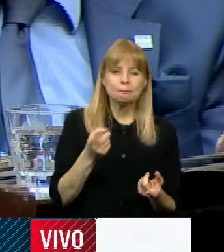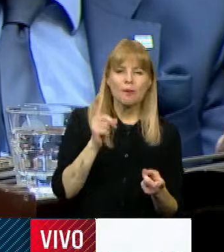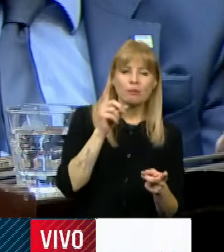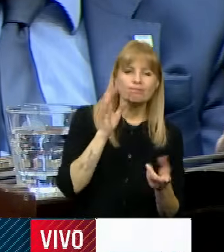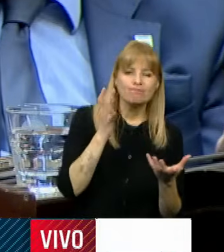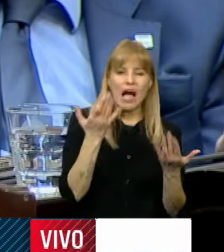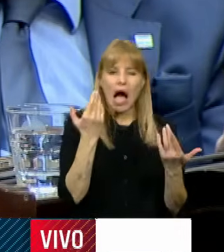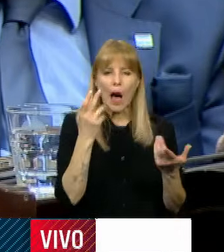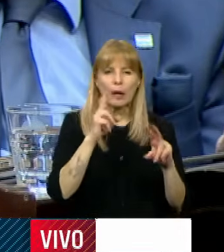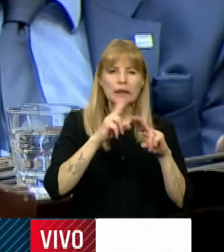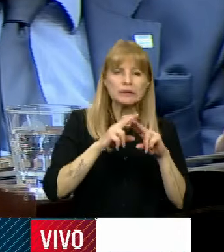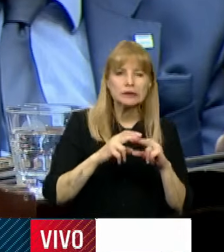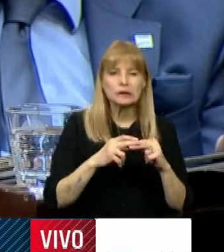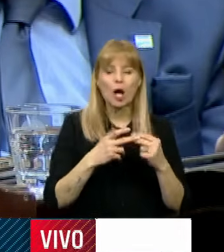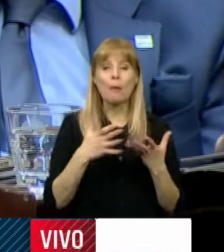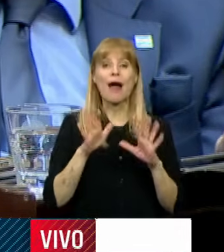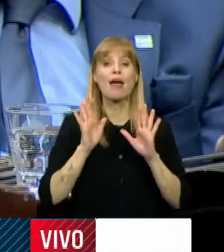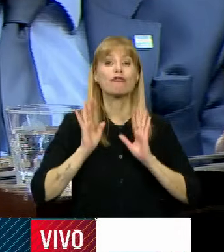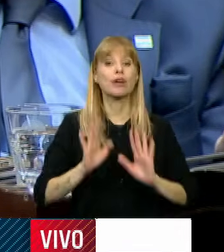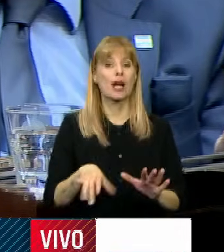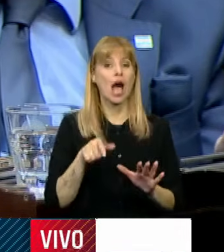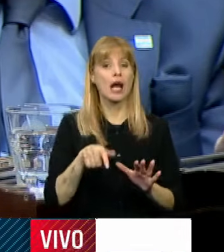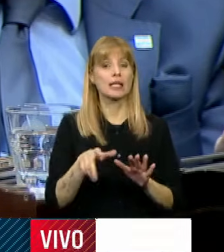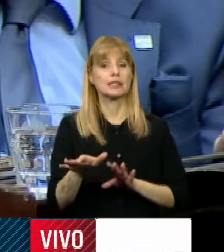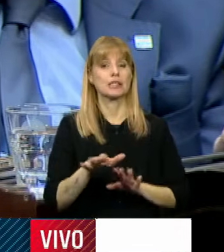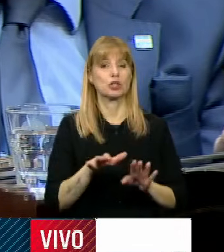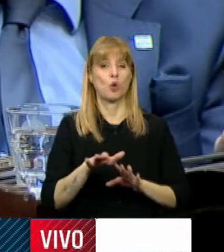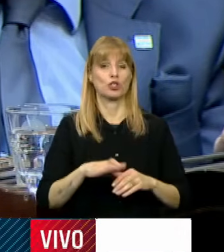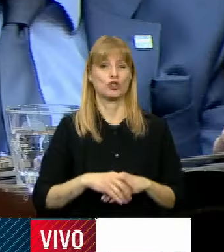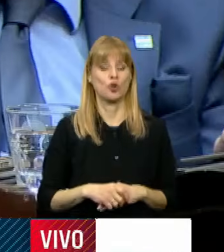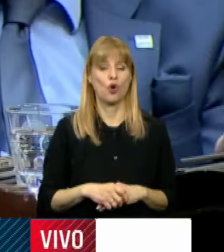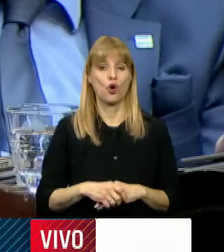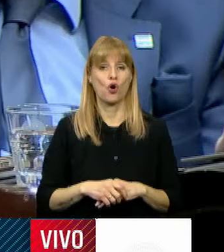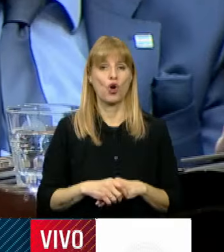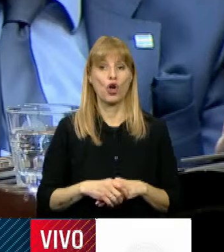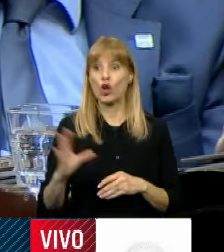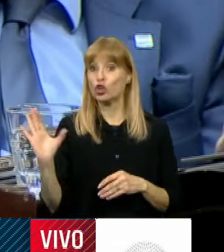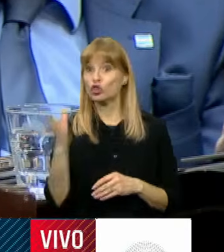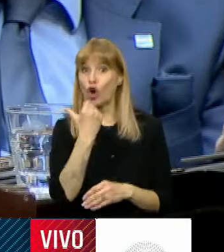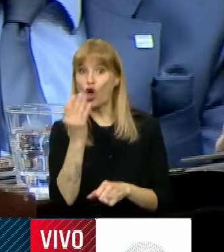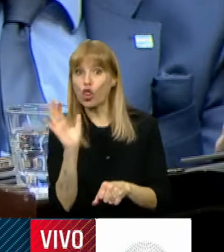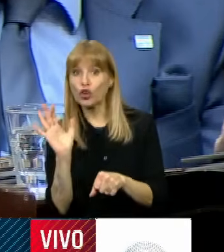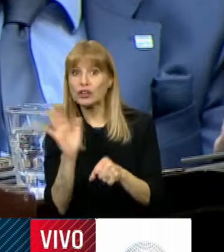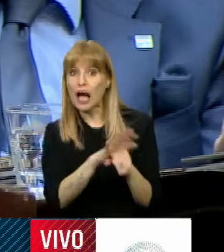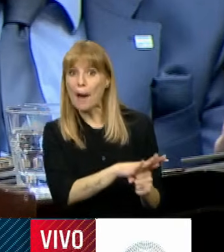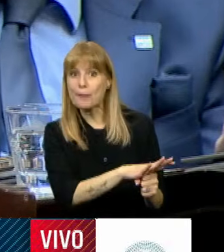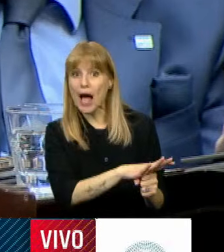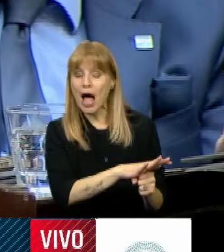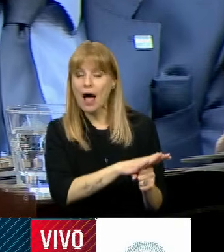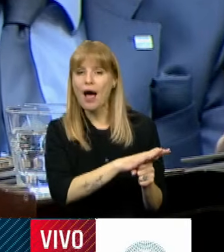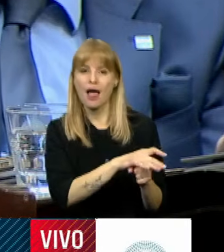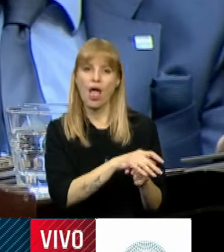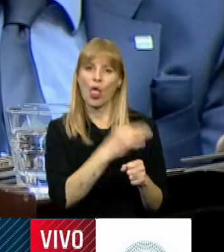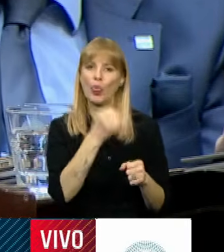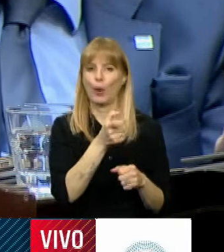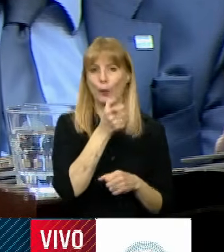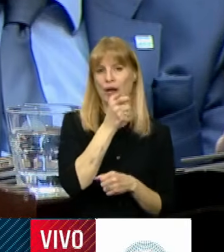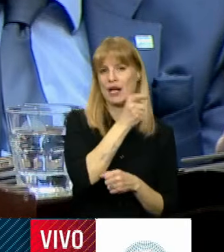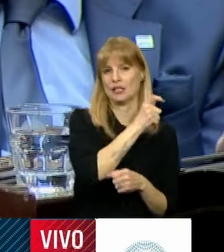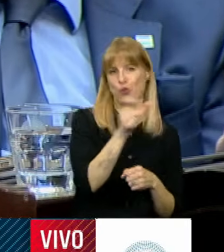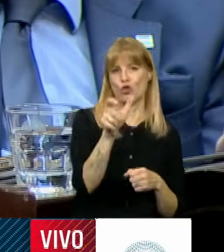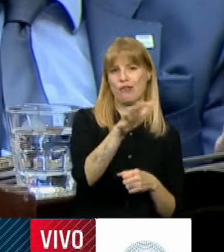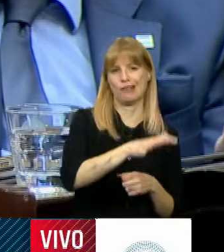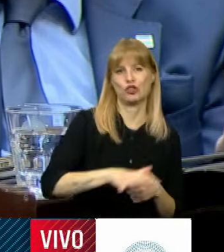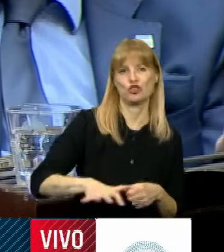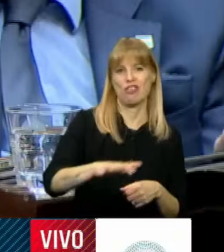detener esto. Y todos los que están encubriendo esto van a tener que responder a la